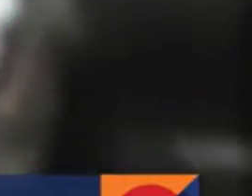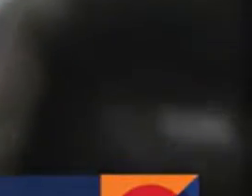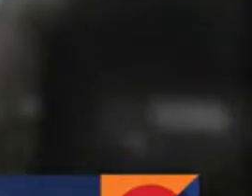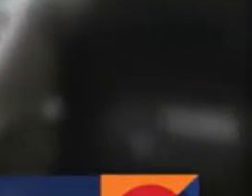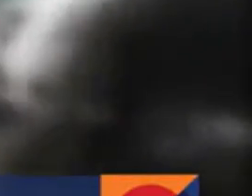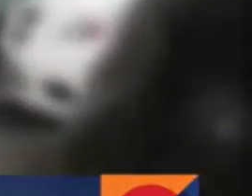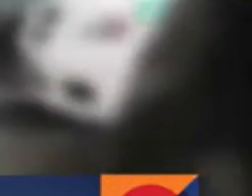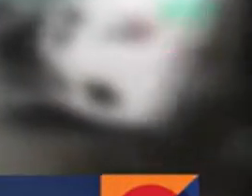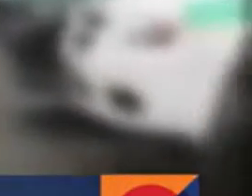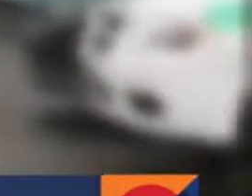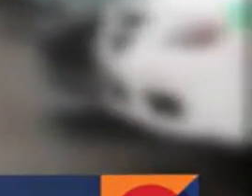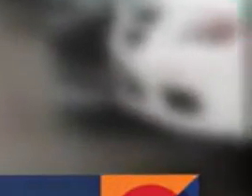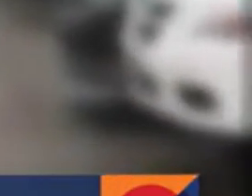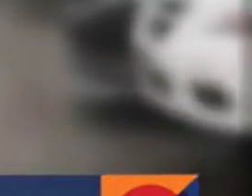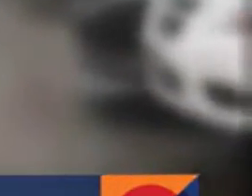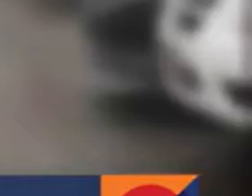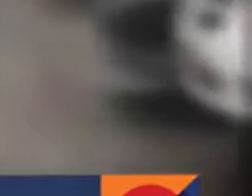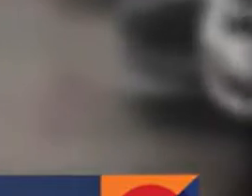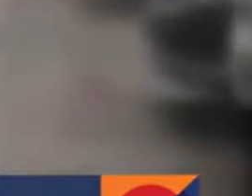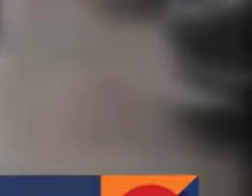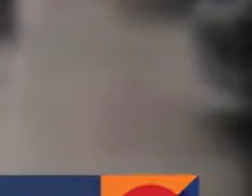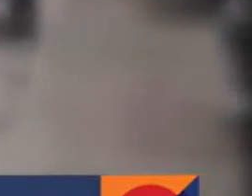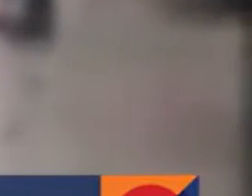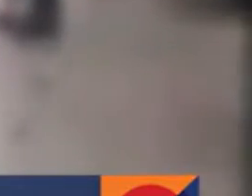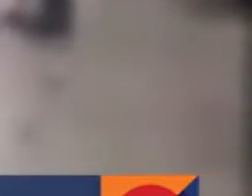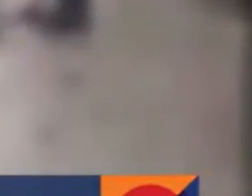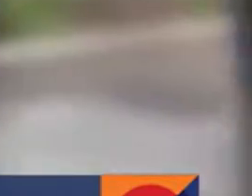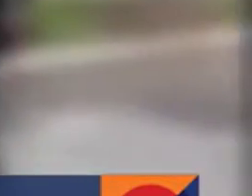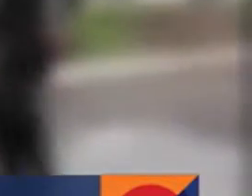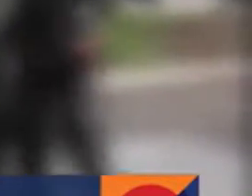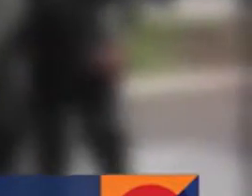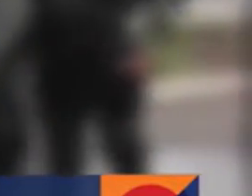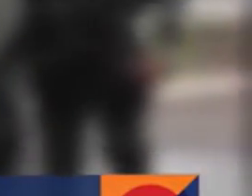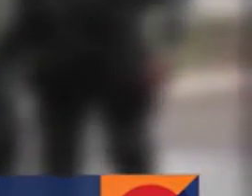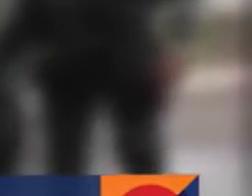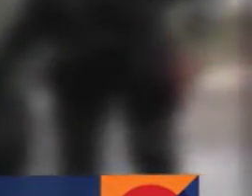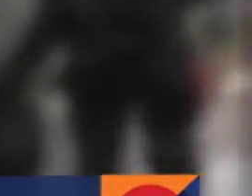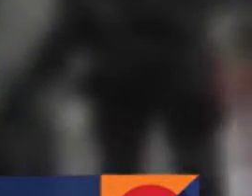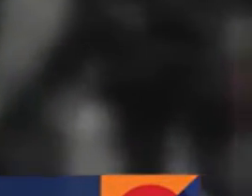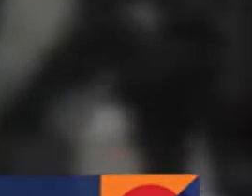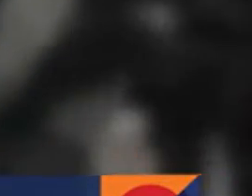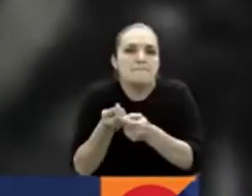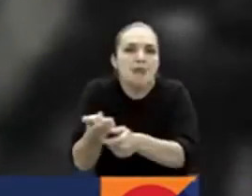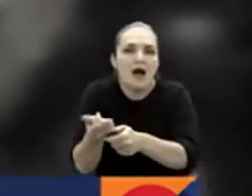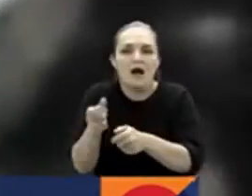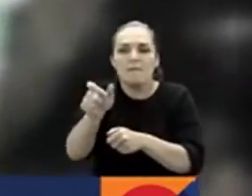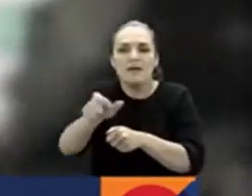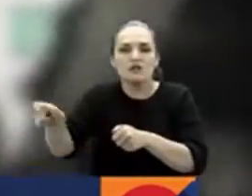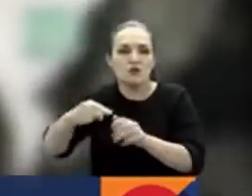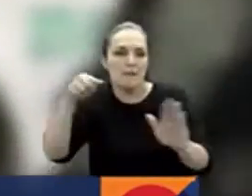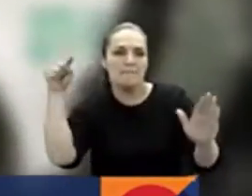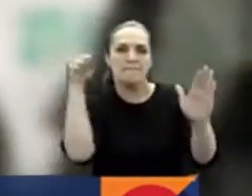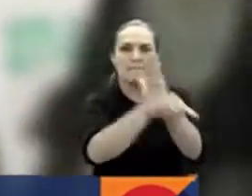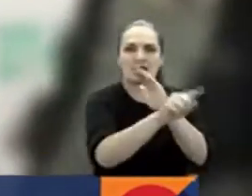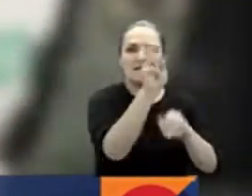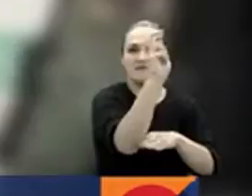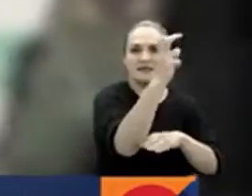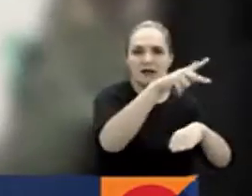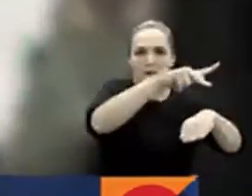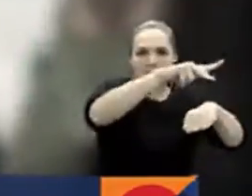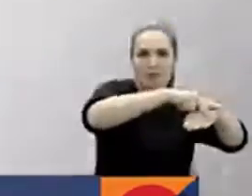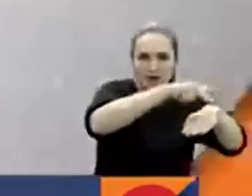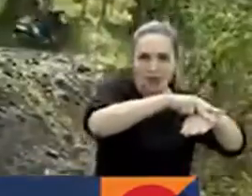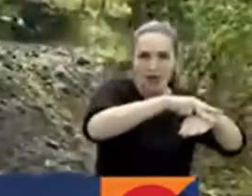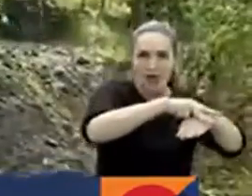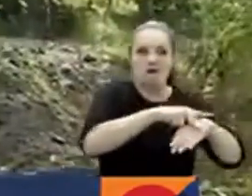Autoridades capturaron a supuestos financiadores de asesinato del fiscal paraguayo Marcelo Pecci. Hubo operativos en Río Negro y